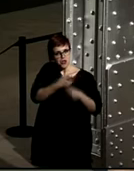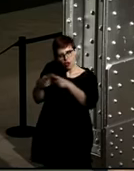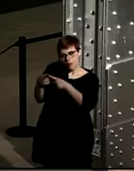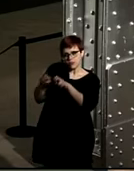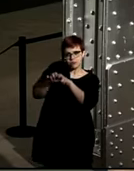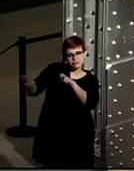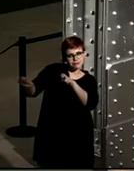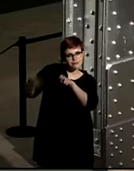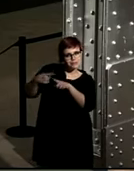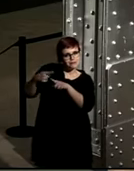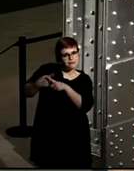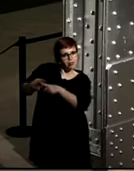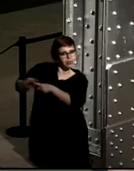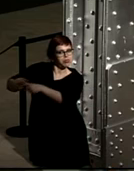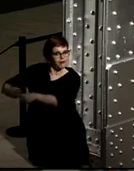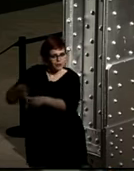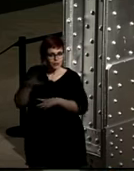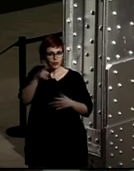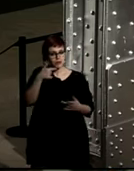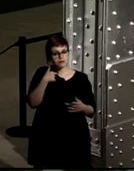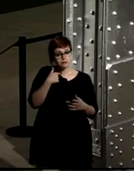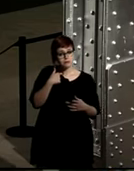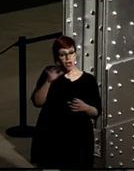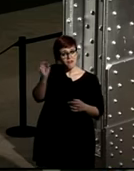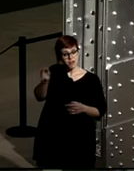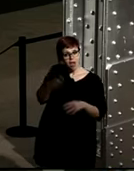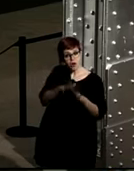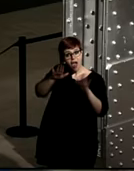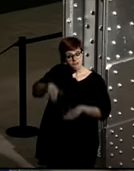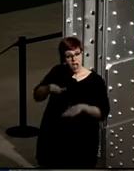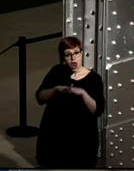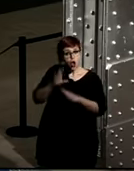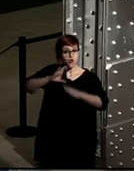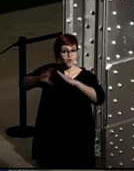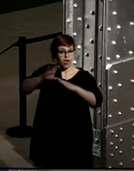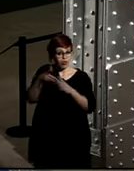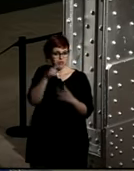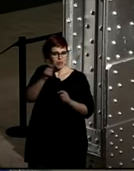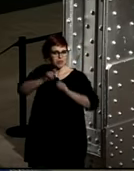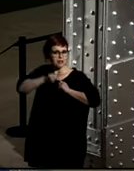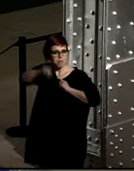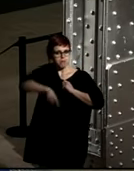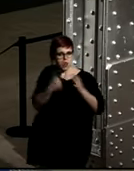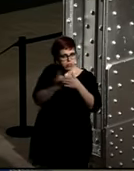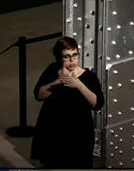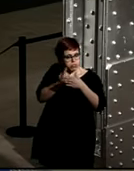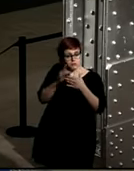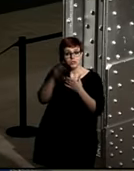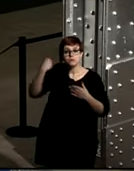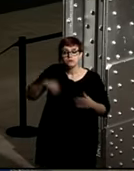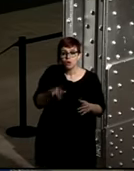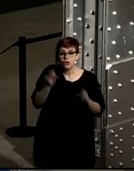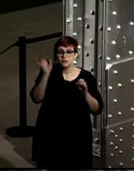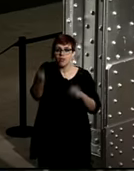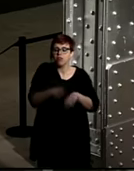más difícil de encontrar. Efectivamente, O sea, todo que lo que en nos ese sentido comunica nos aísla, menos el cine, Pero espero. es como cuando te has olvidado de la ecología y ahora vuelves